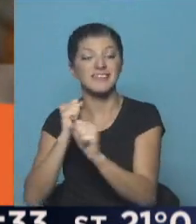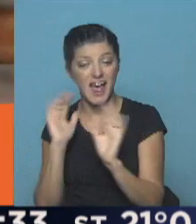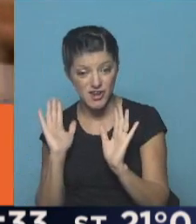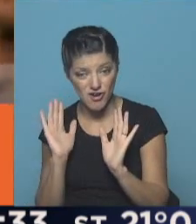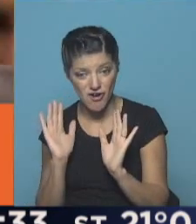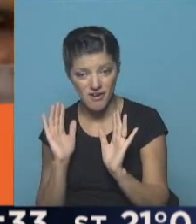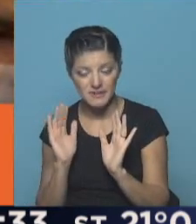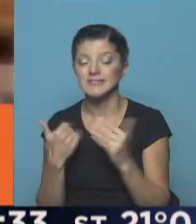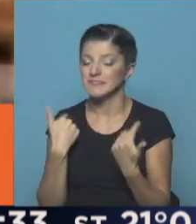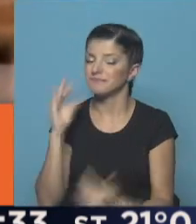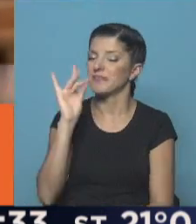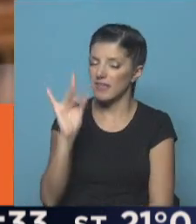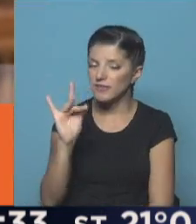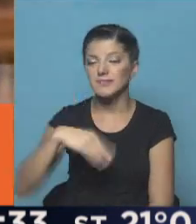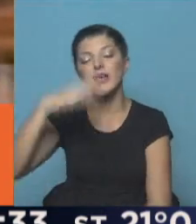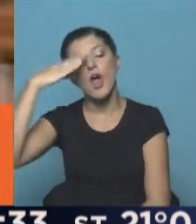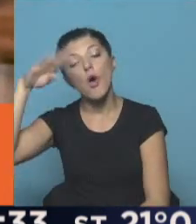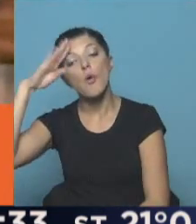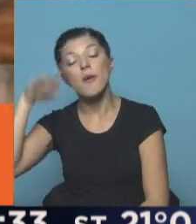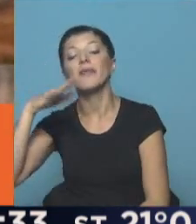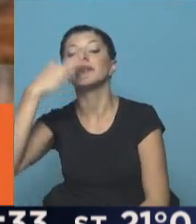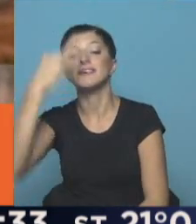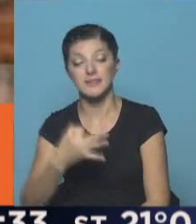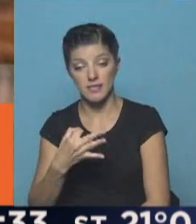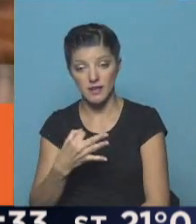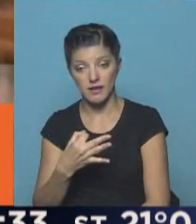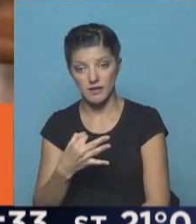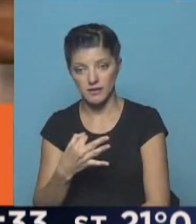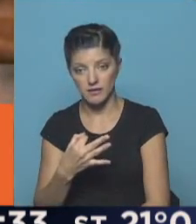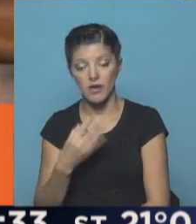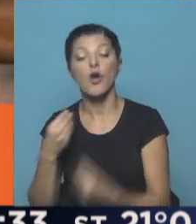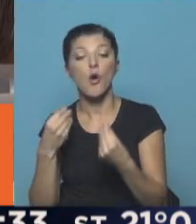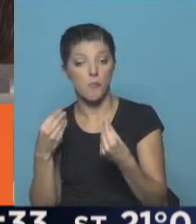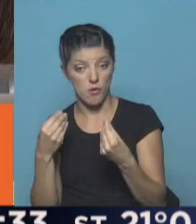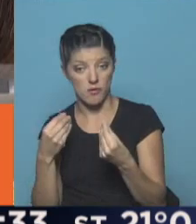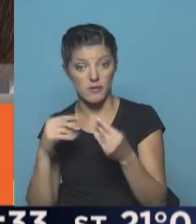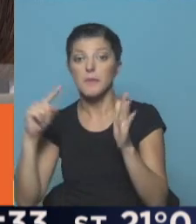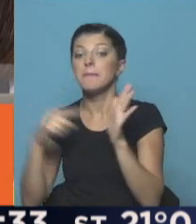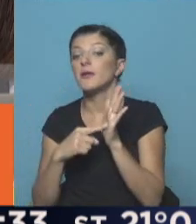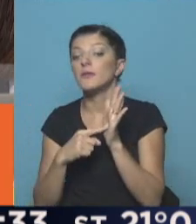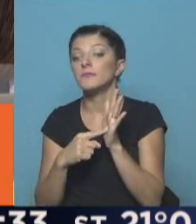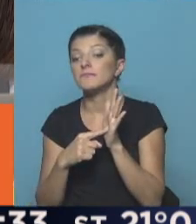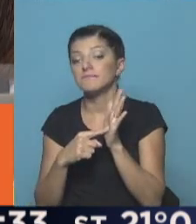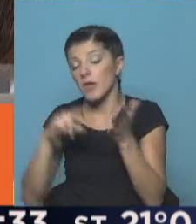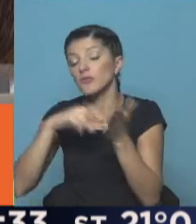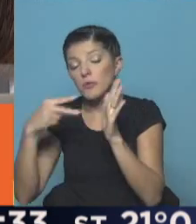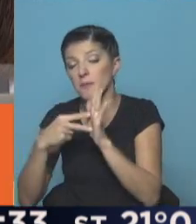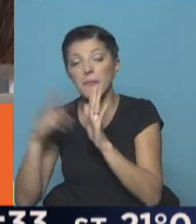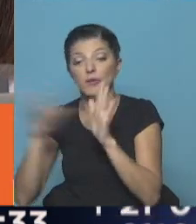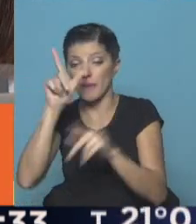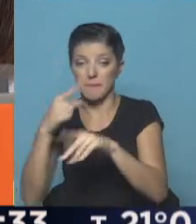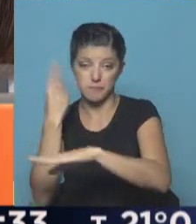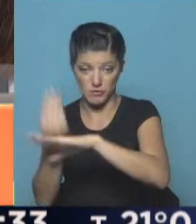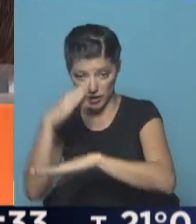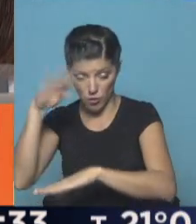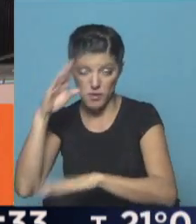Y esto es muy difícil. Los cubanos tienen que decidir cómo hacerlo, pero es, en fin, es un problema para los cubanos más que